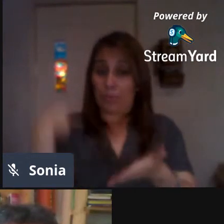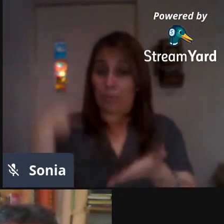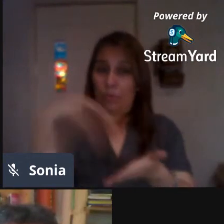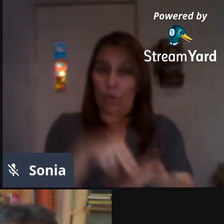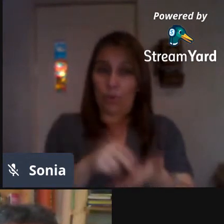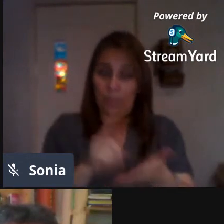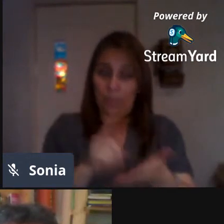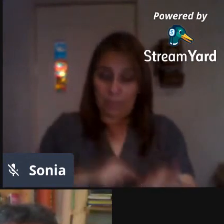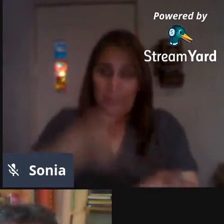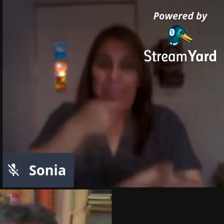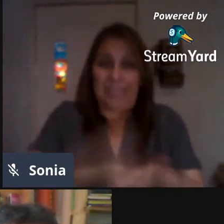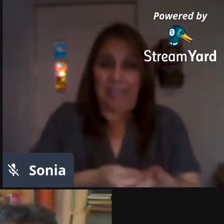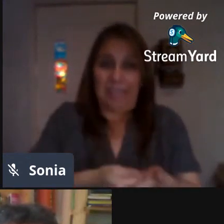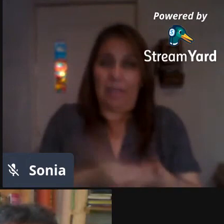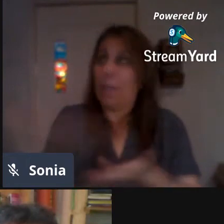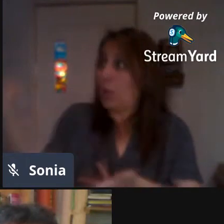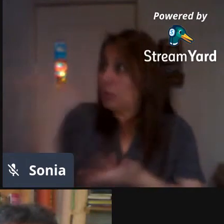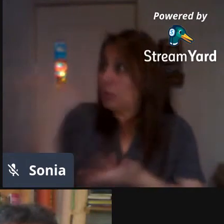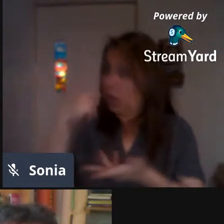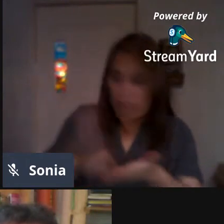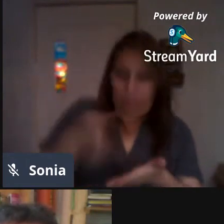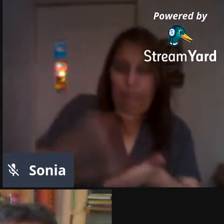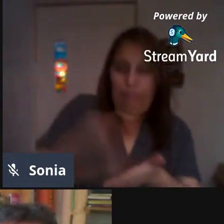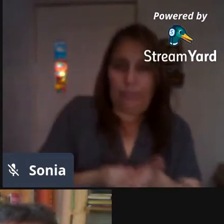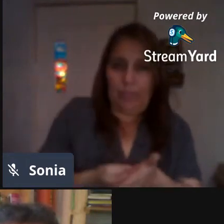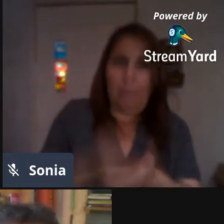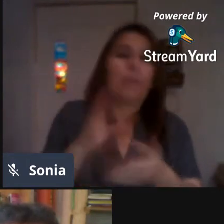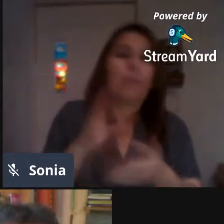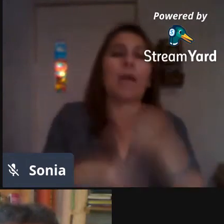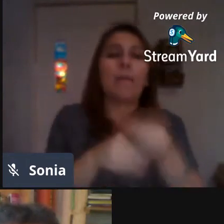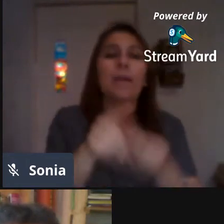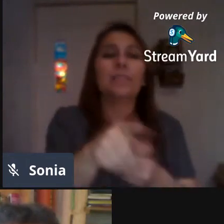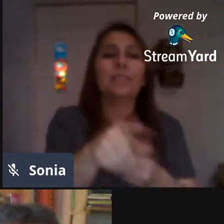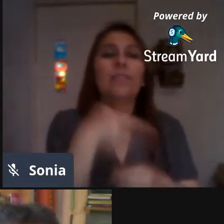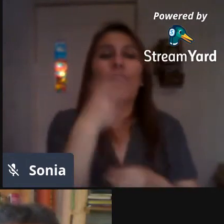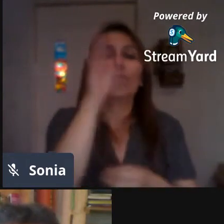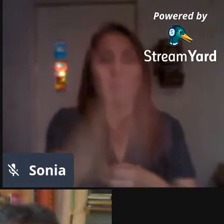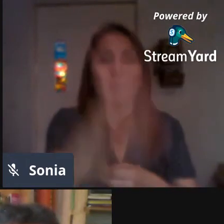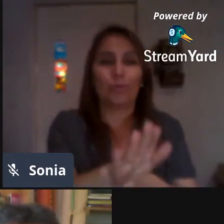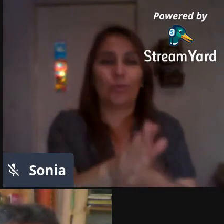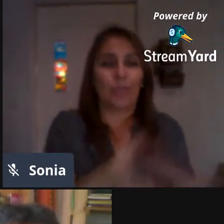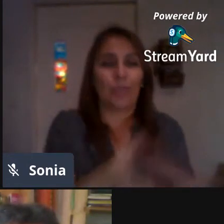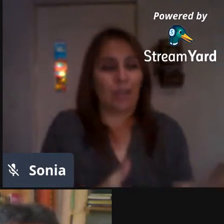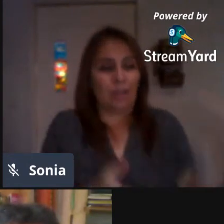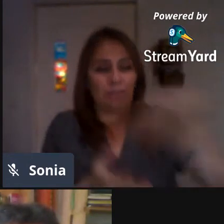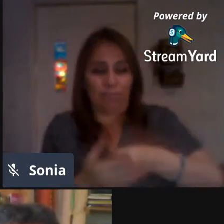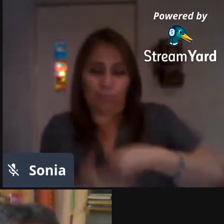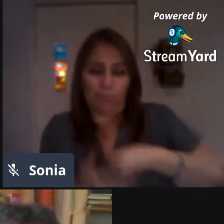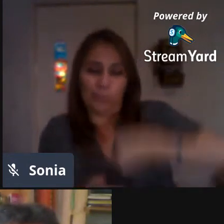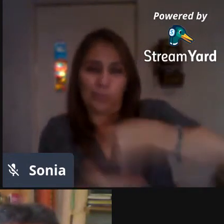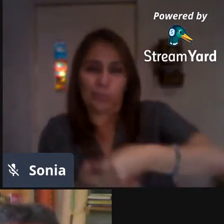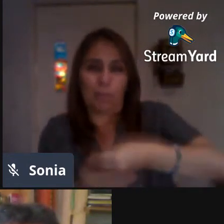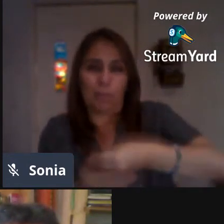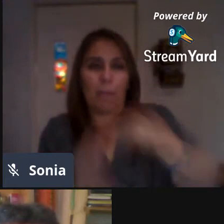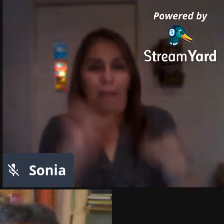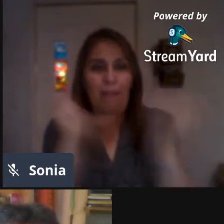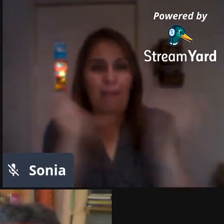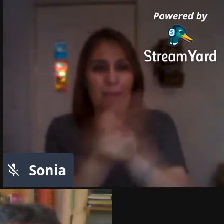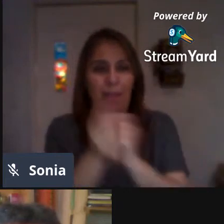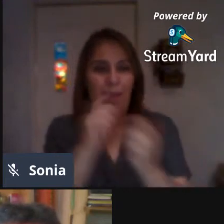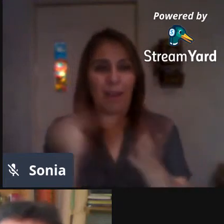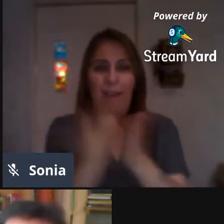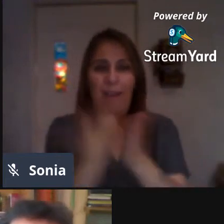contaban pero también ahí está su voz propia y cómo lo transforma para que se vuelva libre entonces creo que está totalmente relacionado